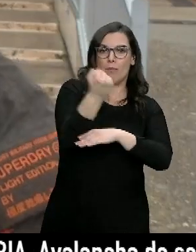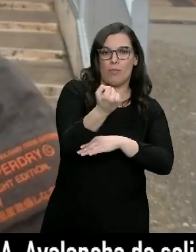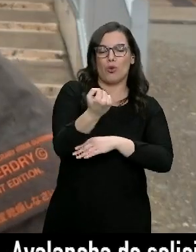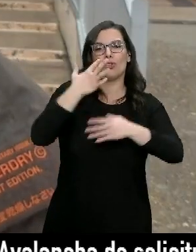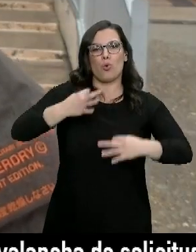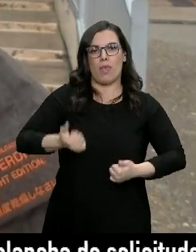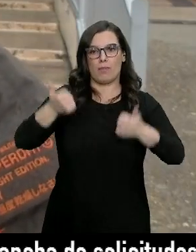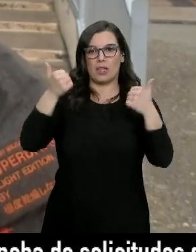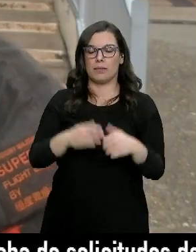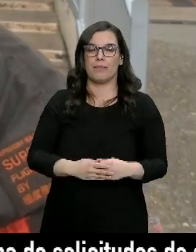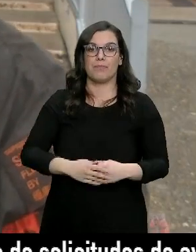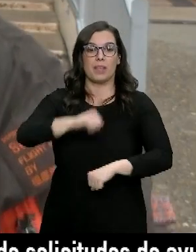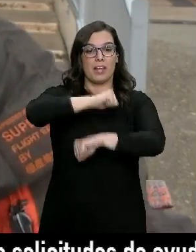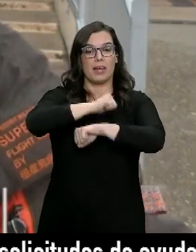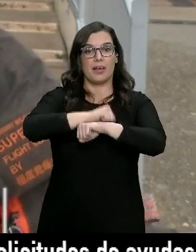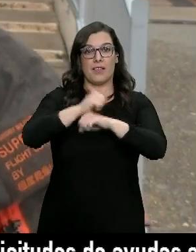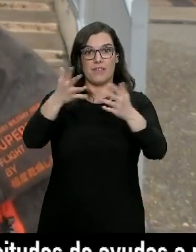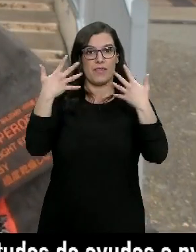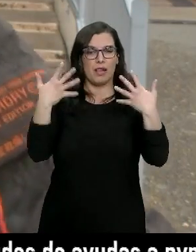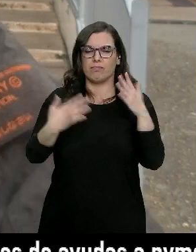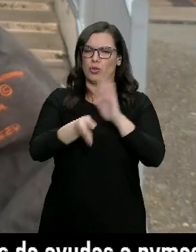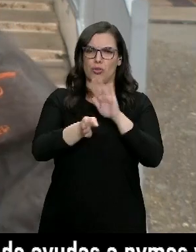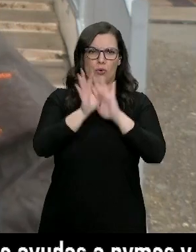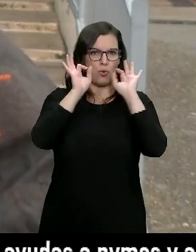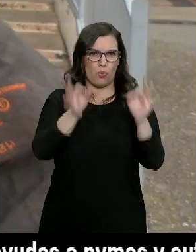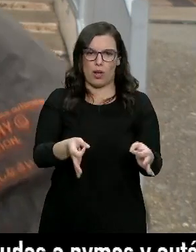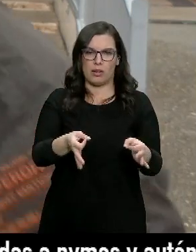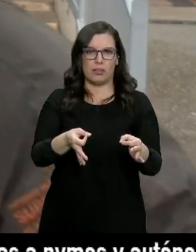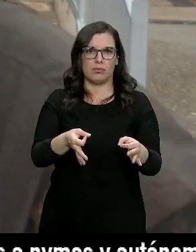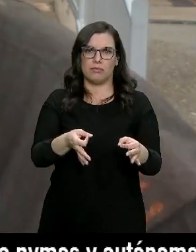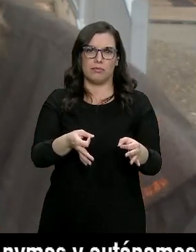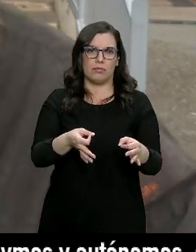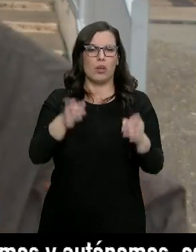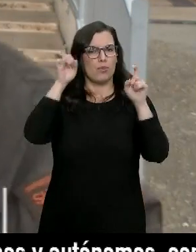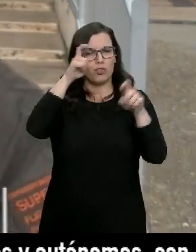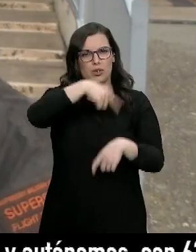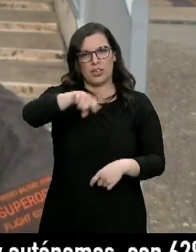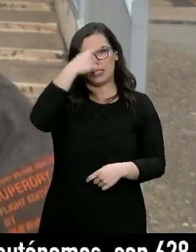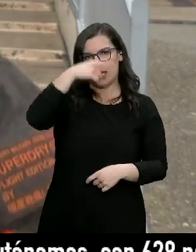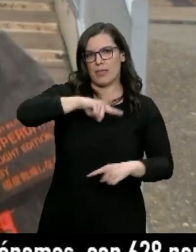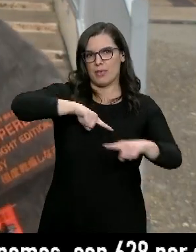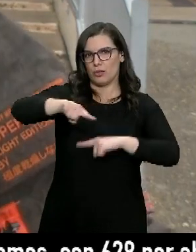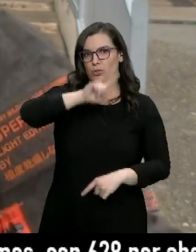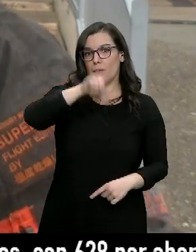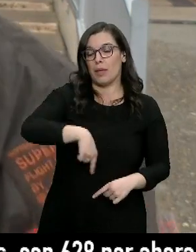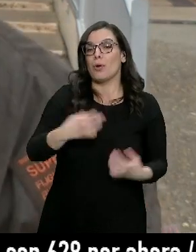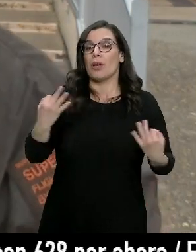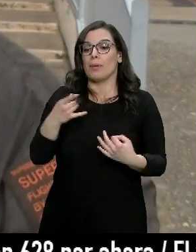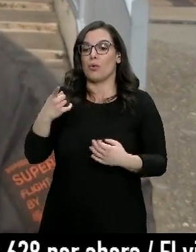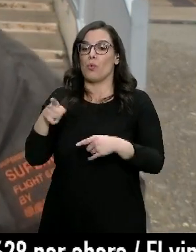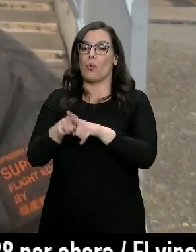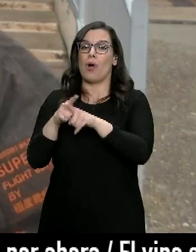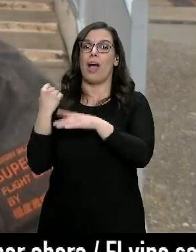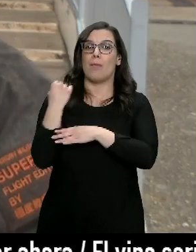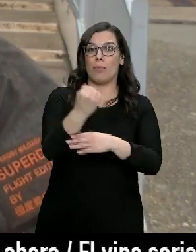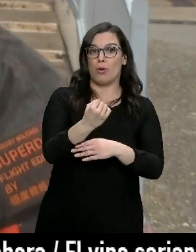La apertura de ventanas y demás, eso tienen que hacerlo sí o sí, los profes son conscientes de ellos y los directores también. Lo que pasa es que esto es un apoyo, ese